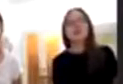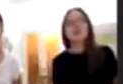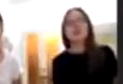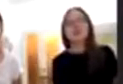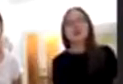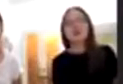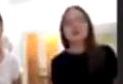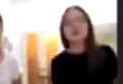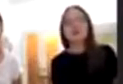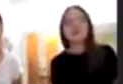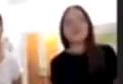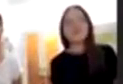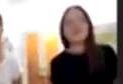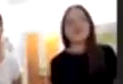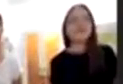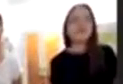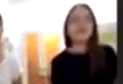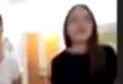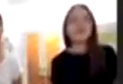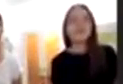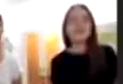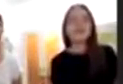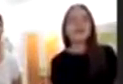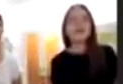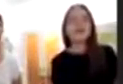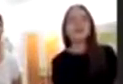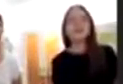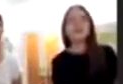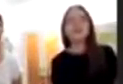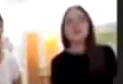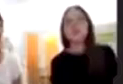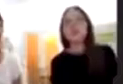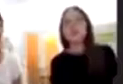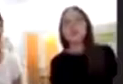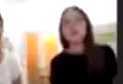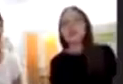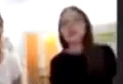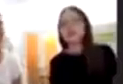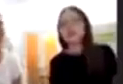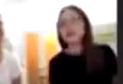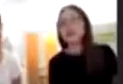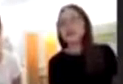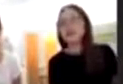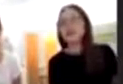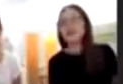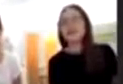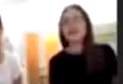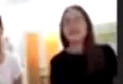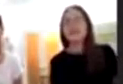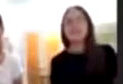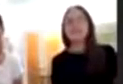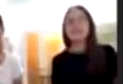sentido, bueno, comenzamos a analizar el trabajo, entonces veíamos que la naturaleza